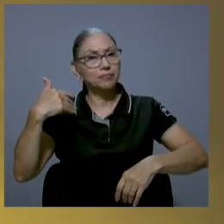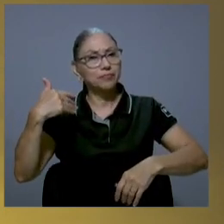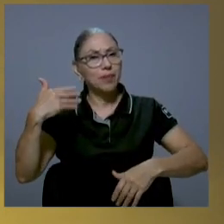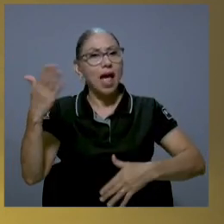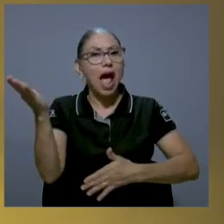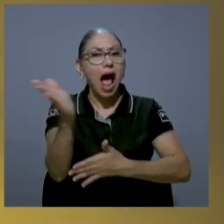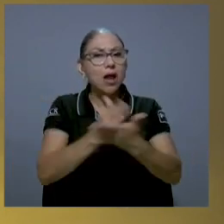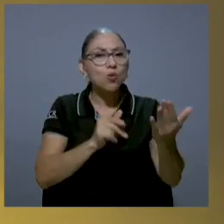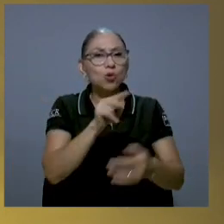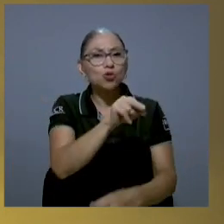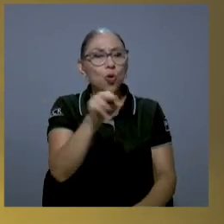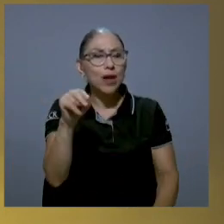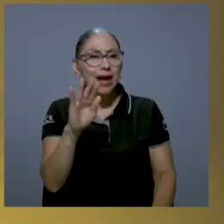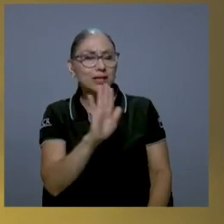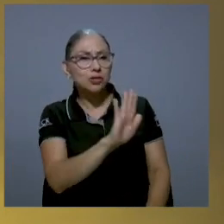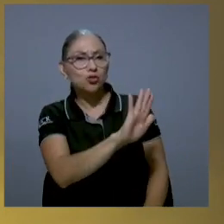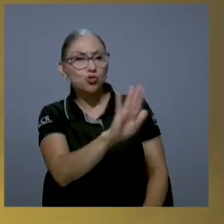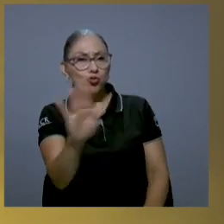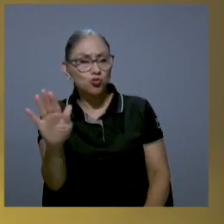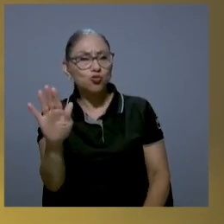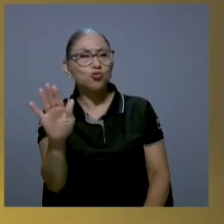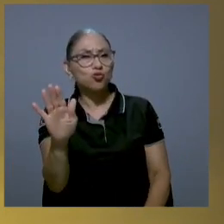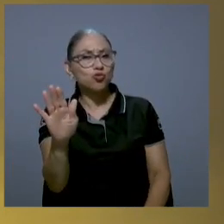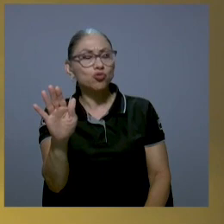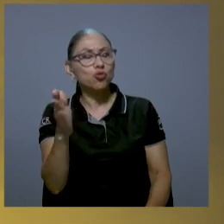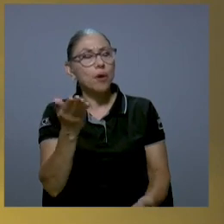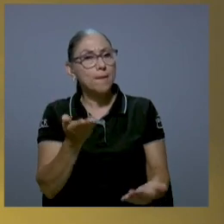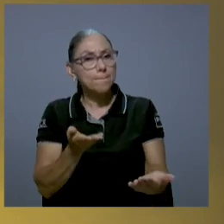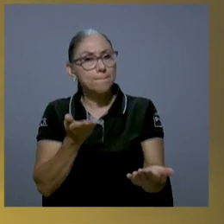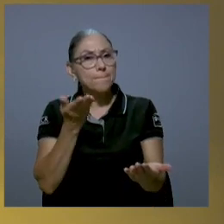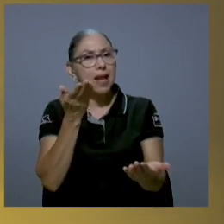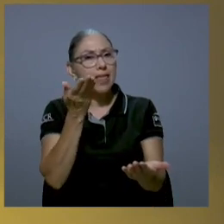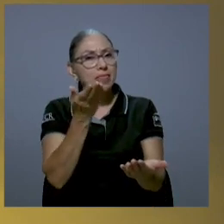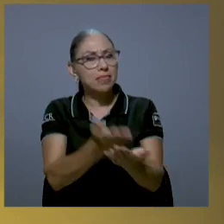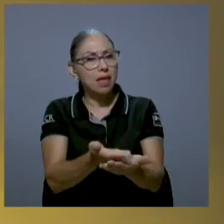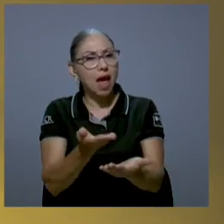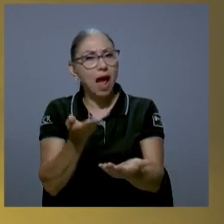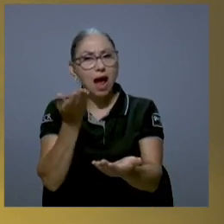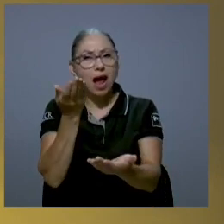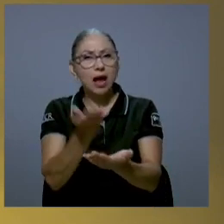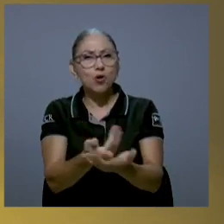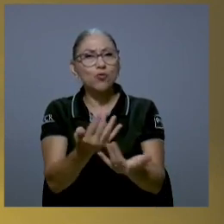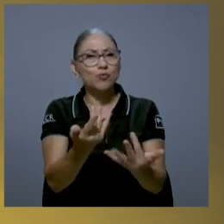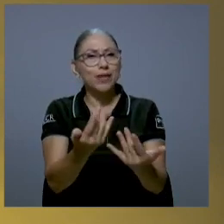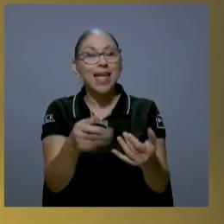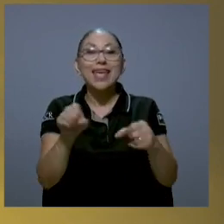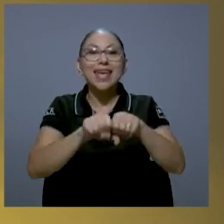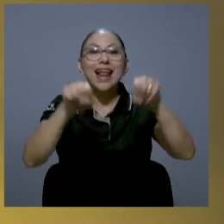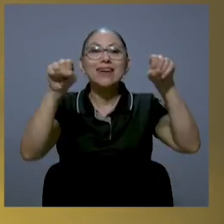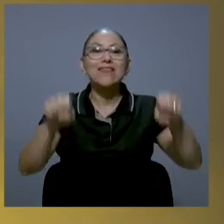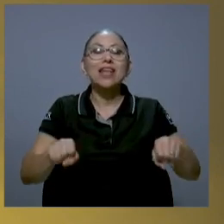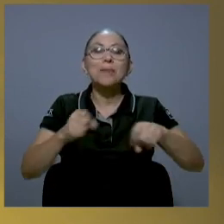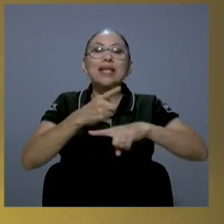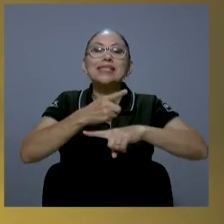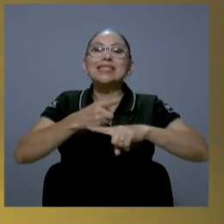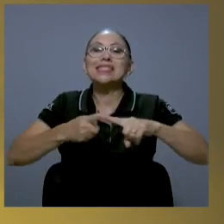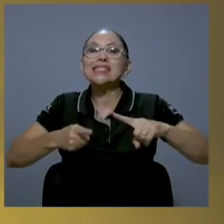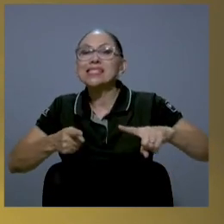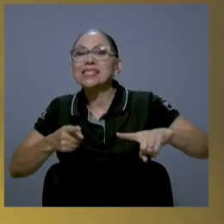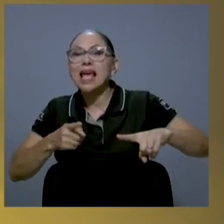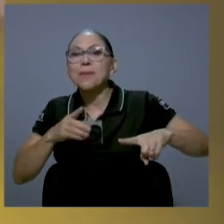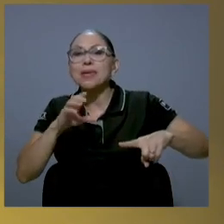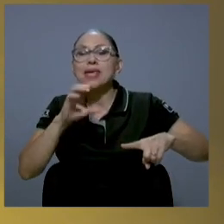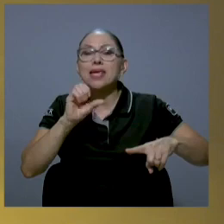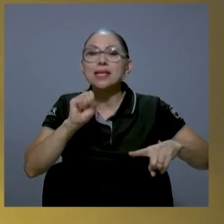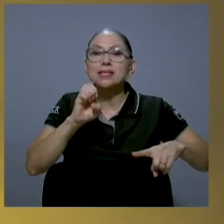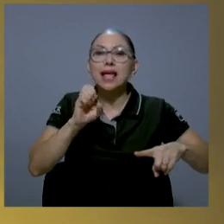algunos colegas suyos lo plantearon, que era un poco el régimen semiparlamentario. ¿Qué opina usted de